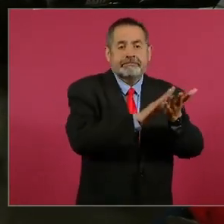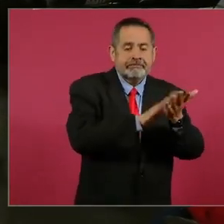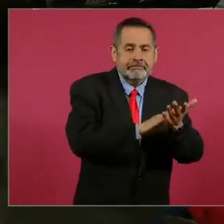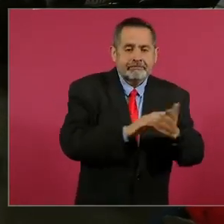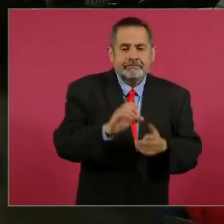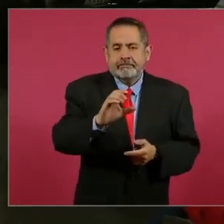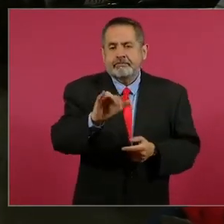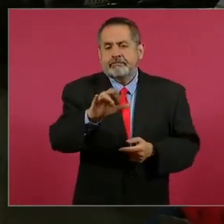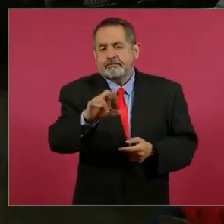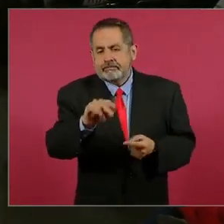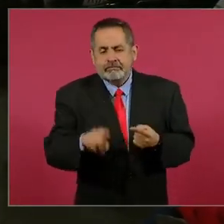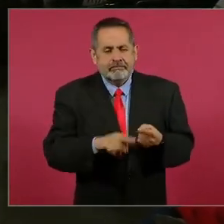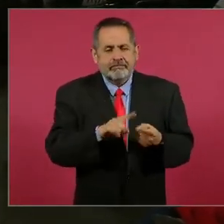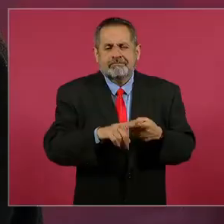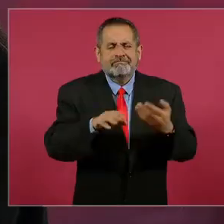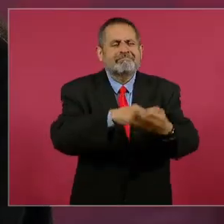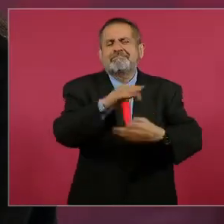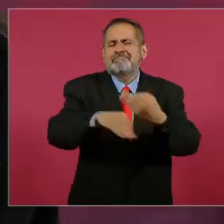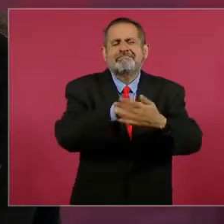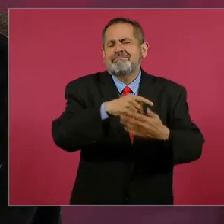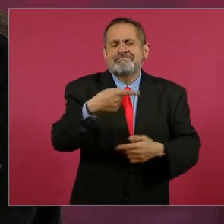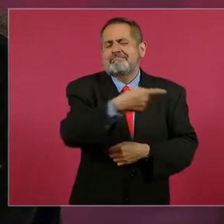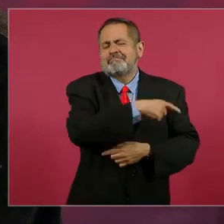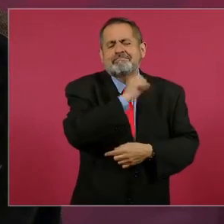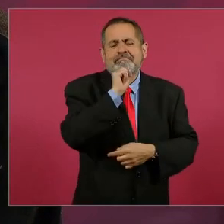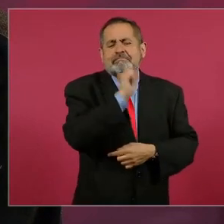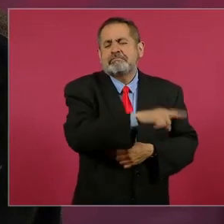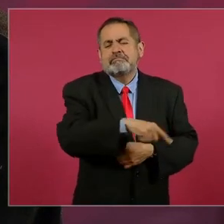Ciro Gómez Leyva, todos ellos,